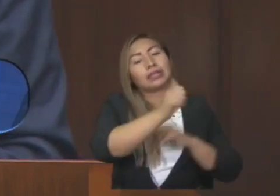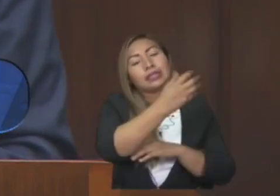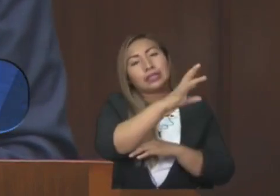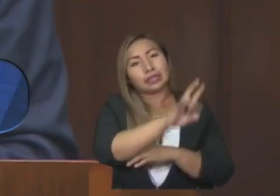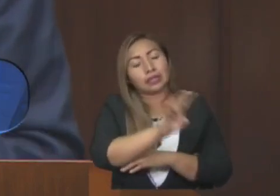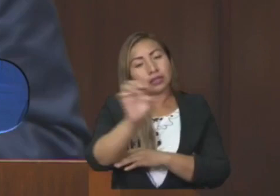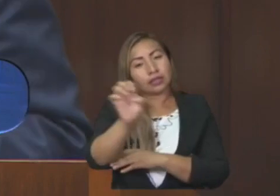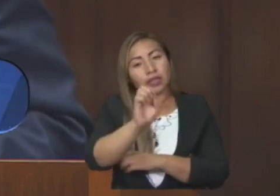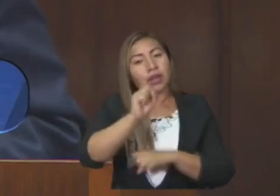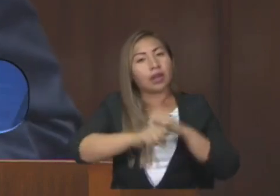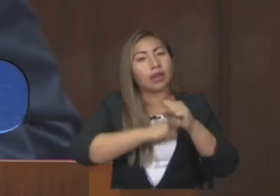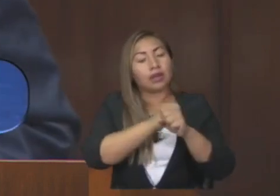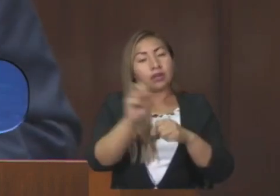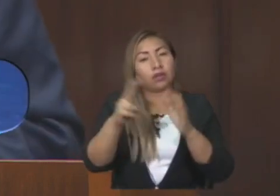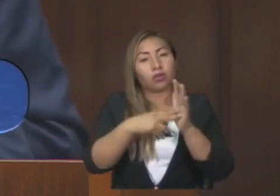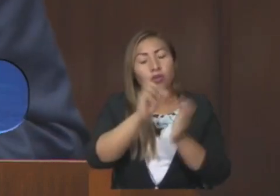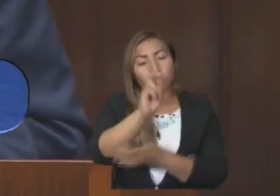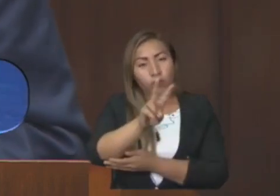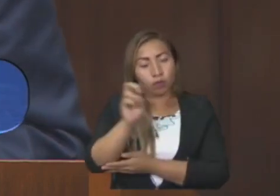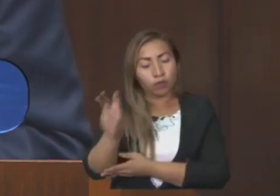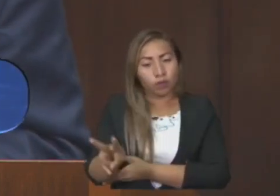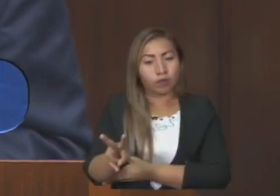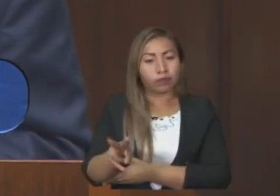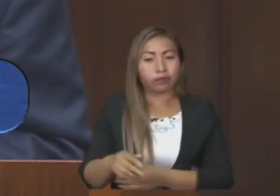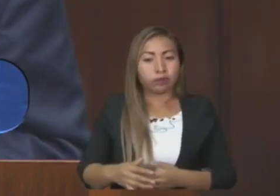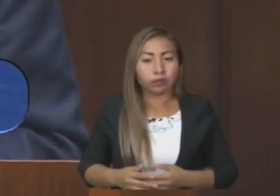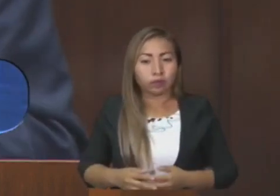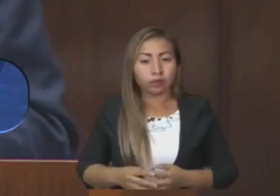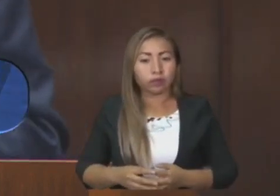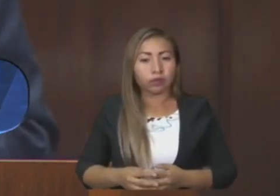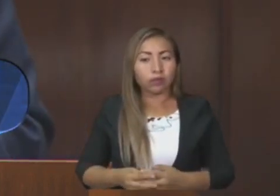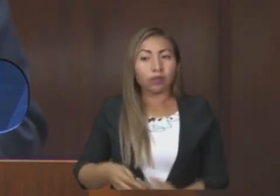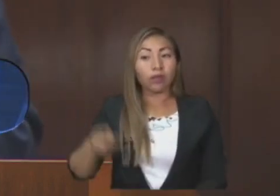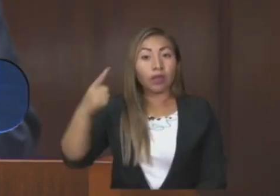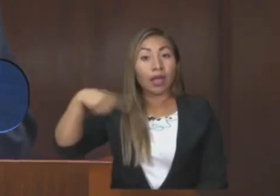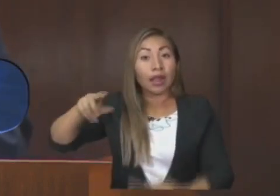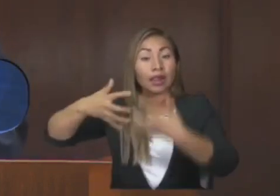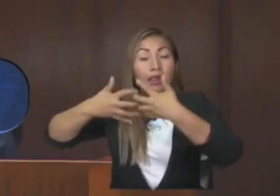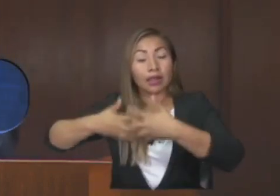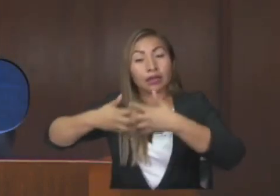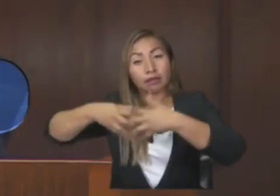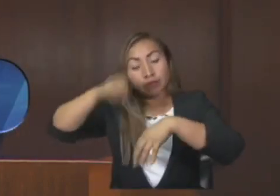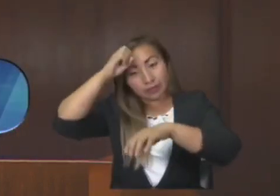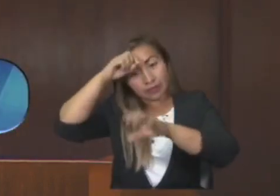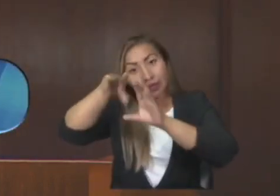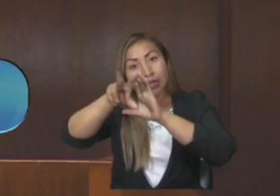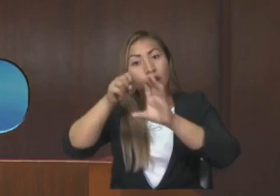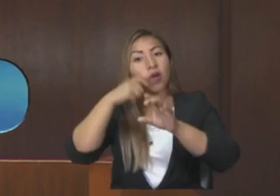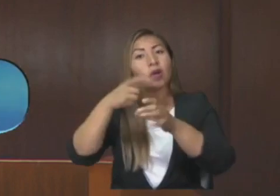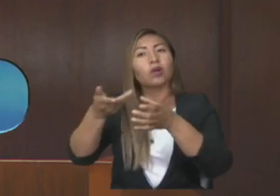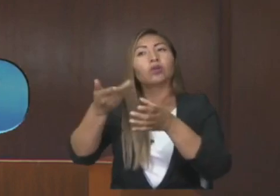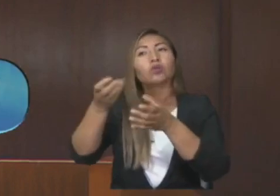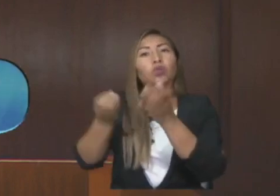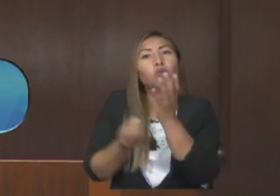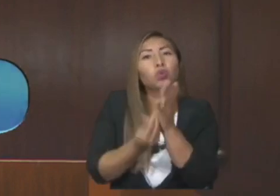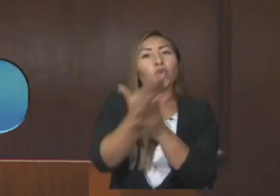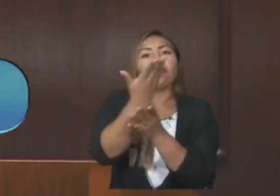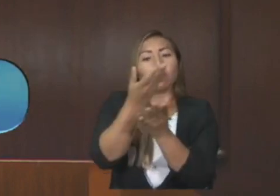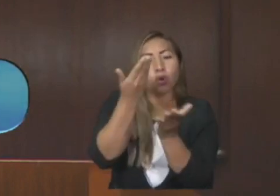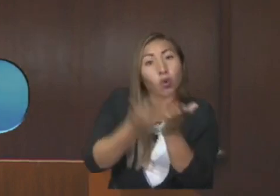2022. En ese momento, Minera Panamá rechazó el borrador del nuevo contrato que le presentó el Gobierno